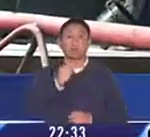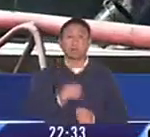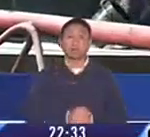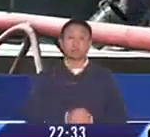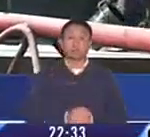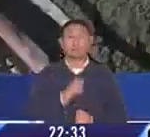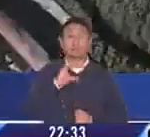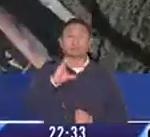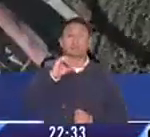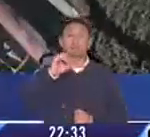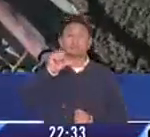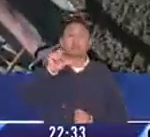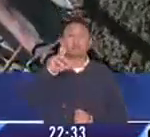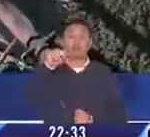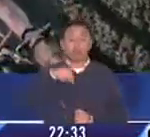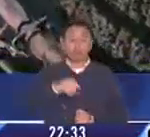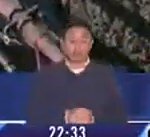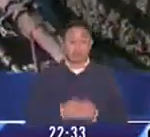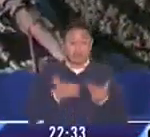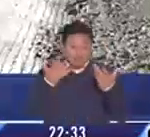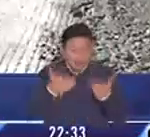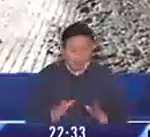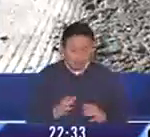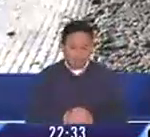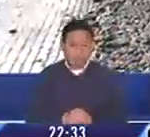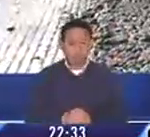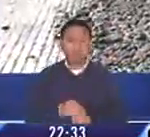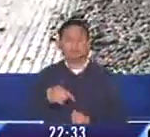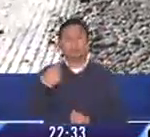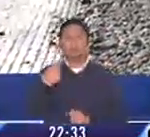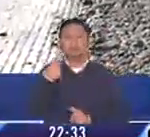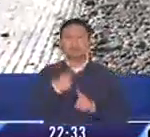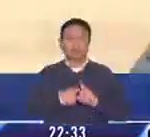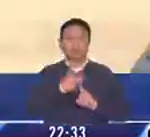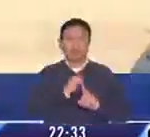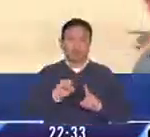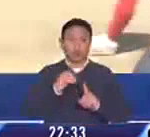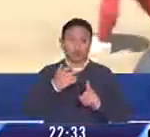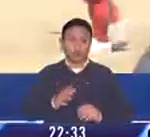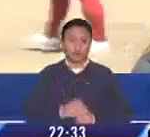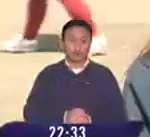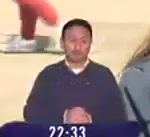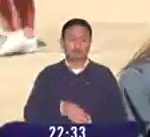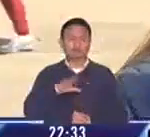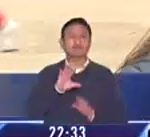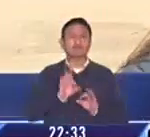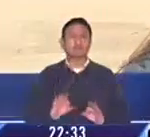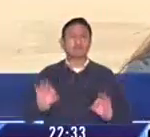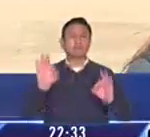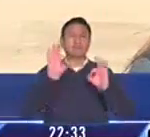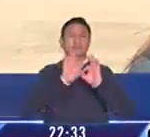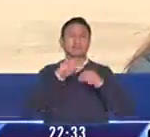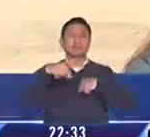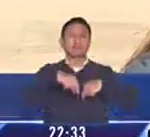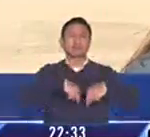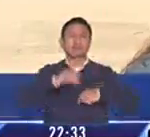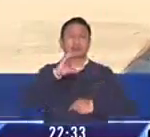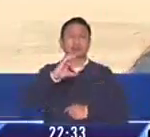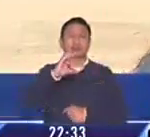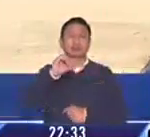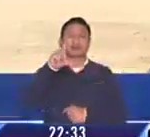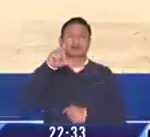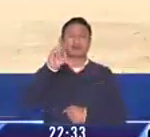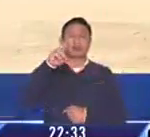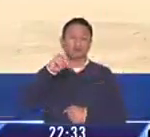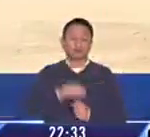avenida Colón, por ejemplo, se espera que esté lista a finales del mes de octubre. Pero la más importante en cuanto a movilidad es la Colón.